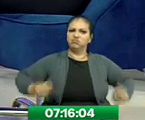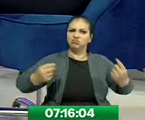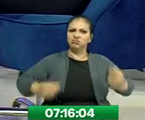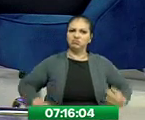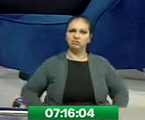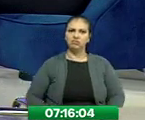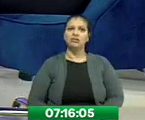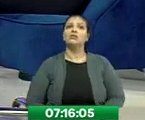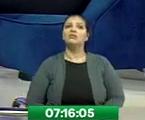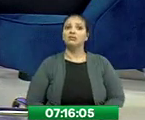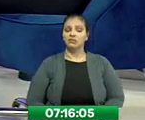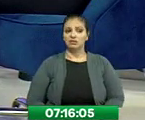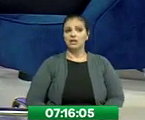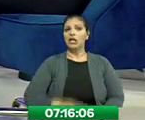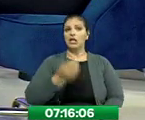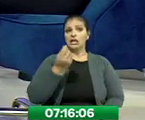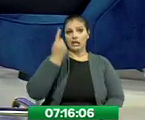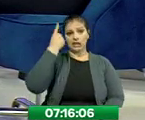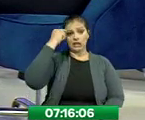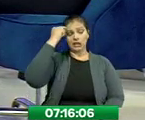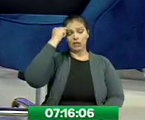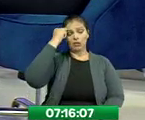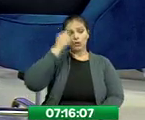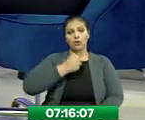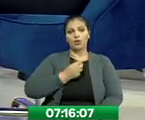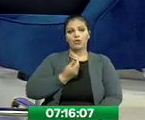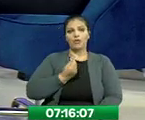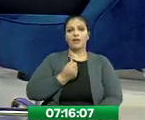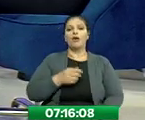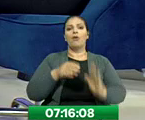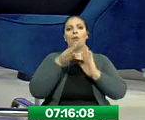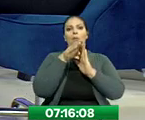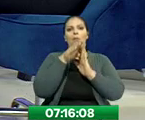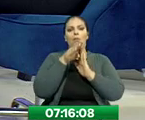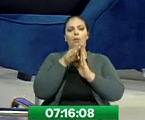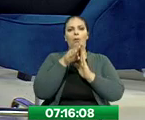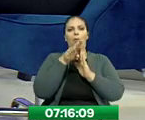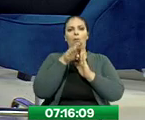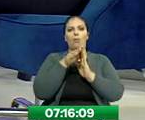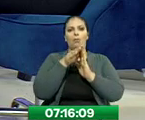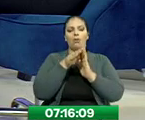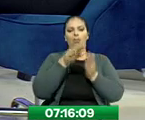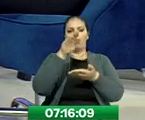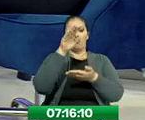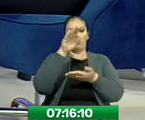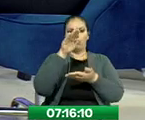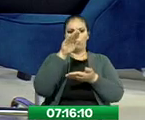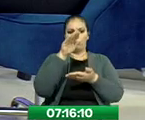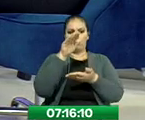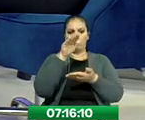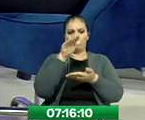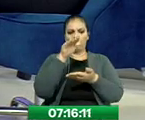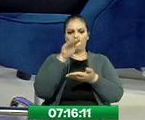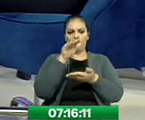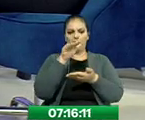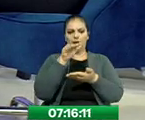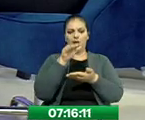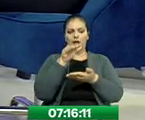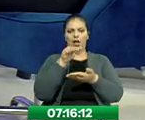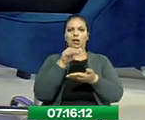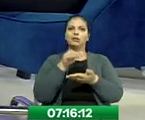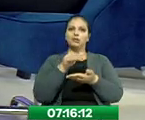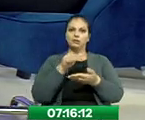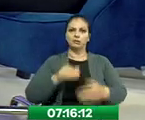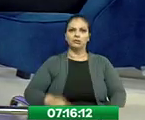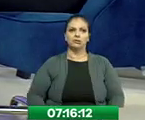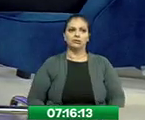¿no? Entonces, sin lugar a dudas, eso tiene un efecto. Y tiene un efecto adicional que tenemos que recoger en este análisis